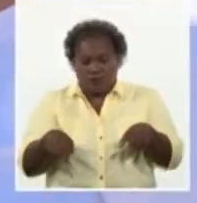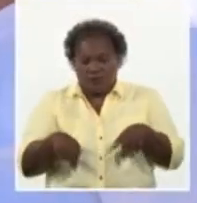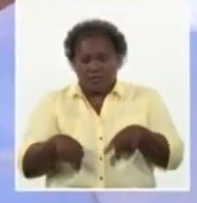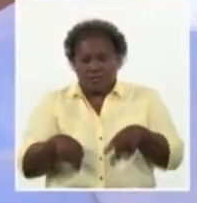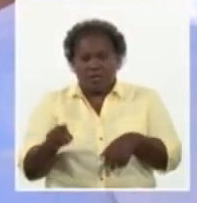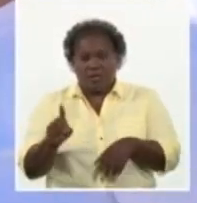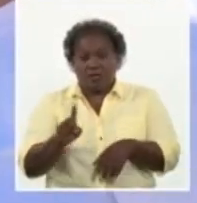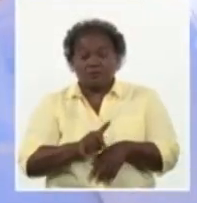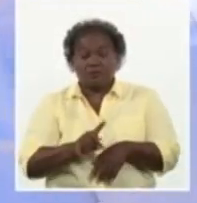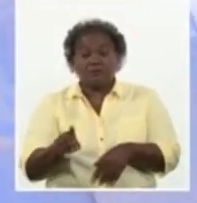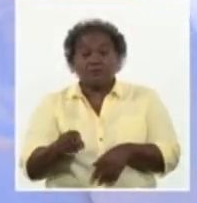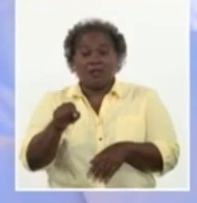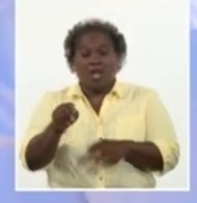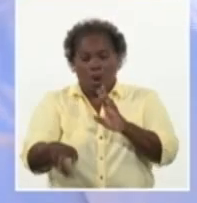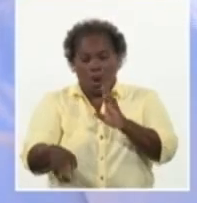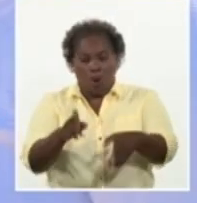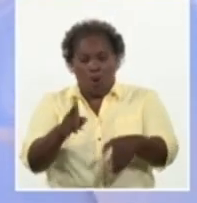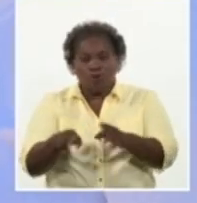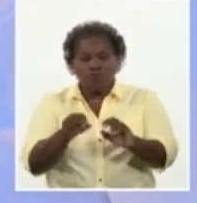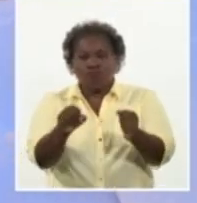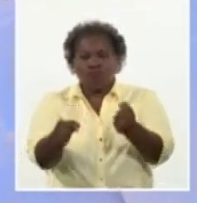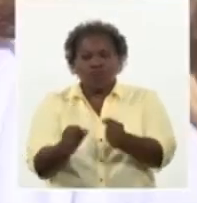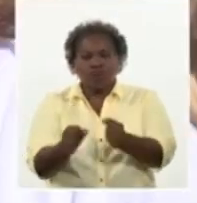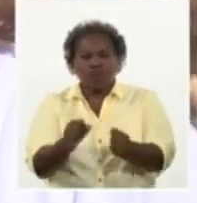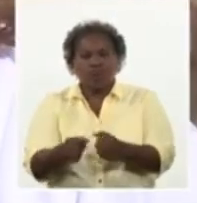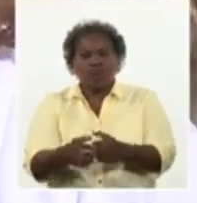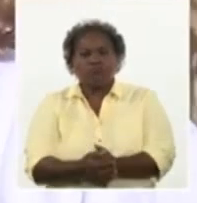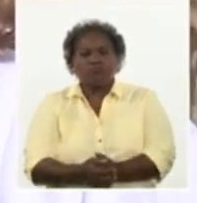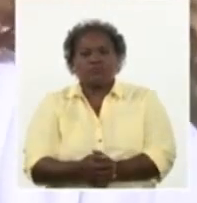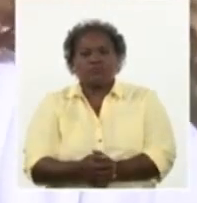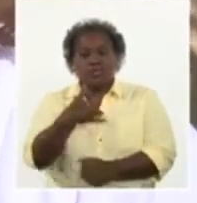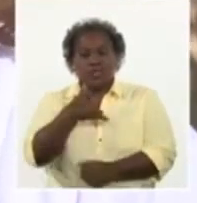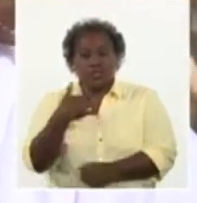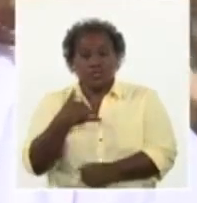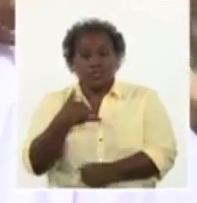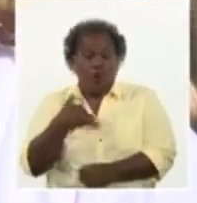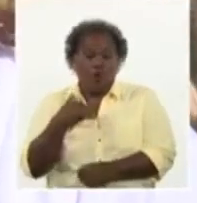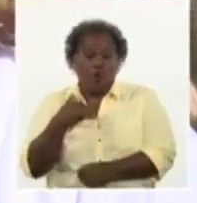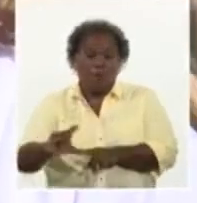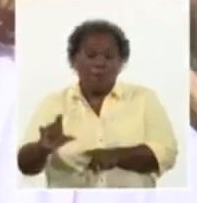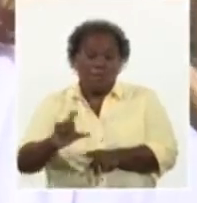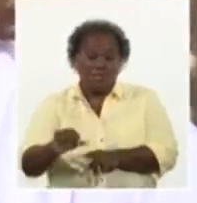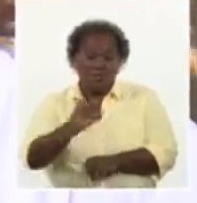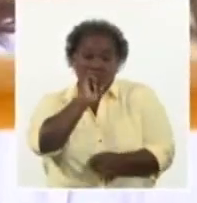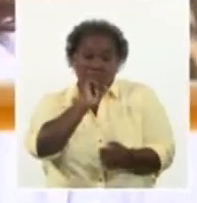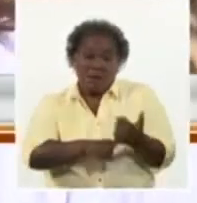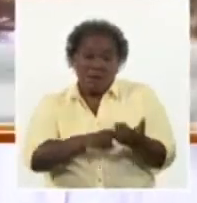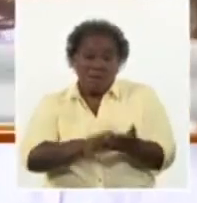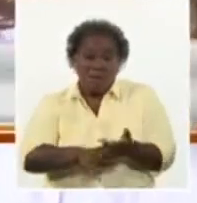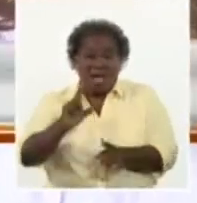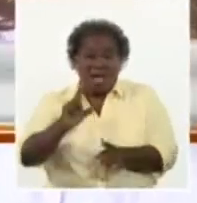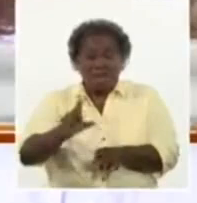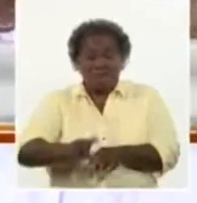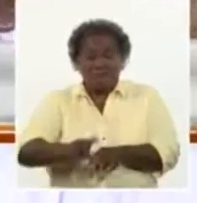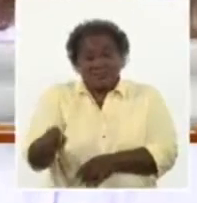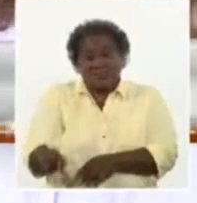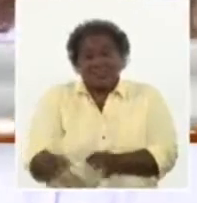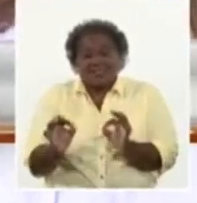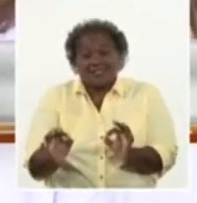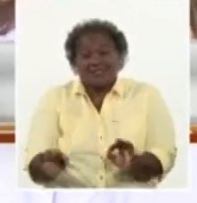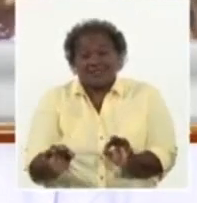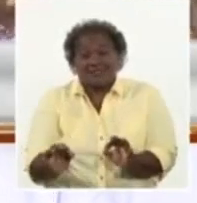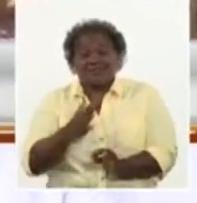Prefiere orientar, controlar a pie de obra. Tengo origen campesino, mis padres son campesinos y